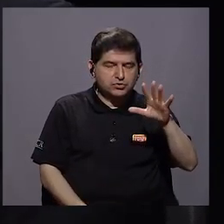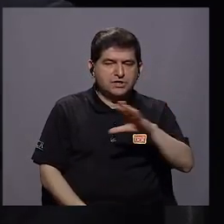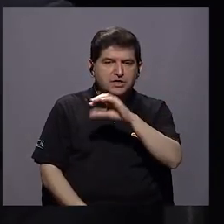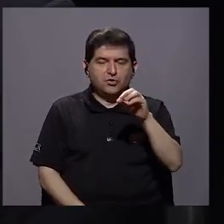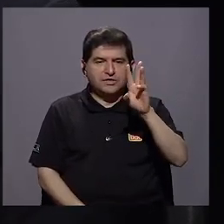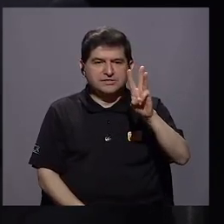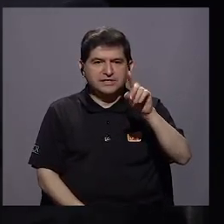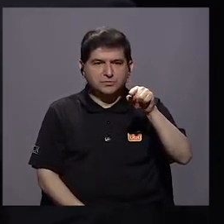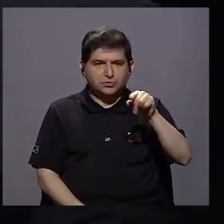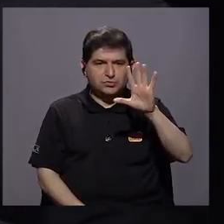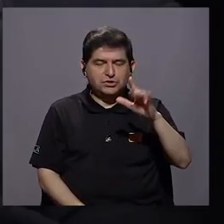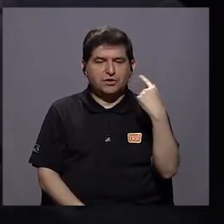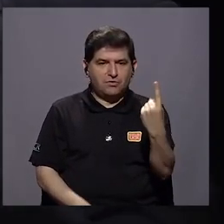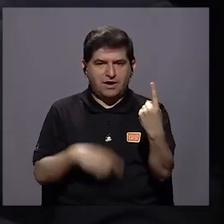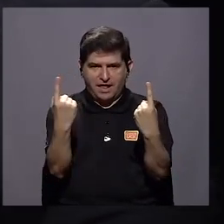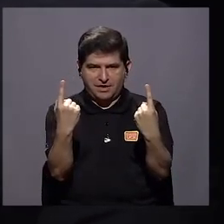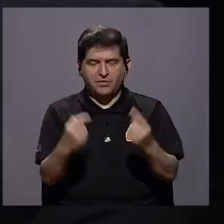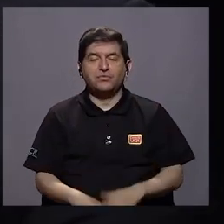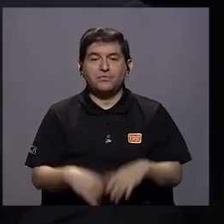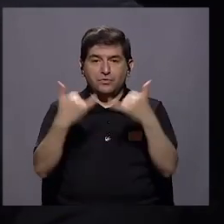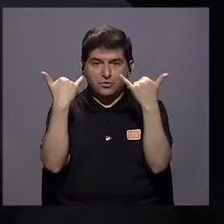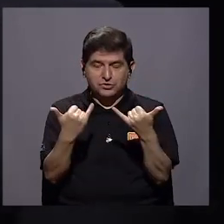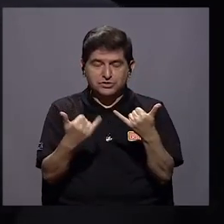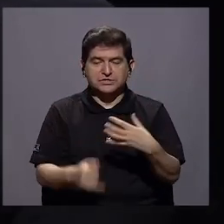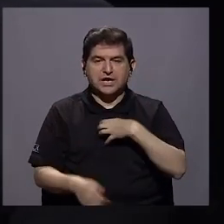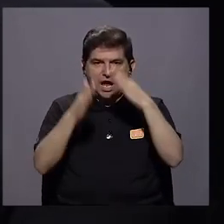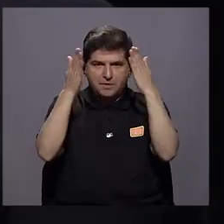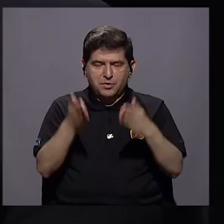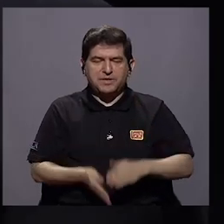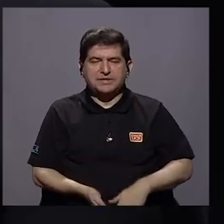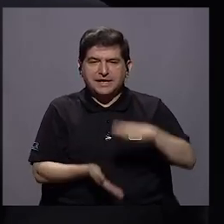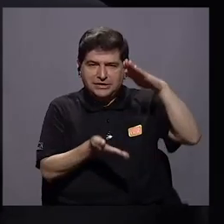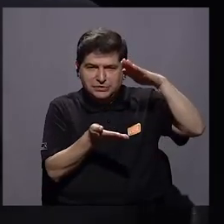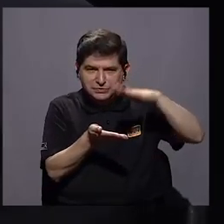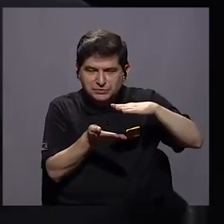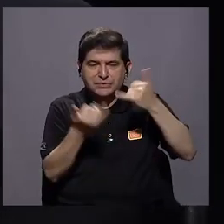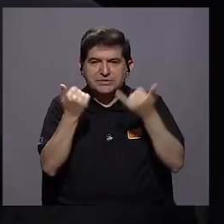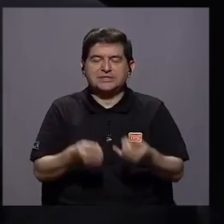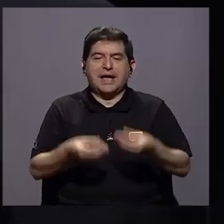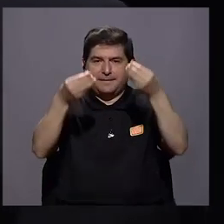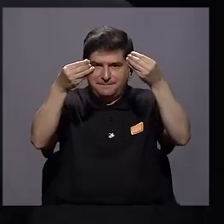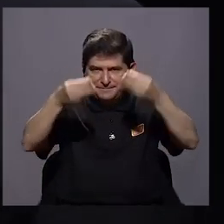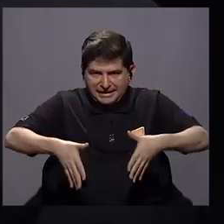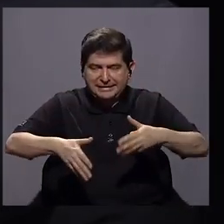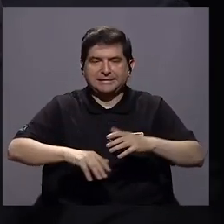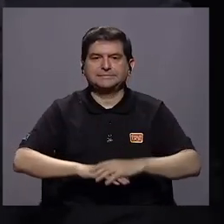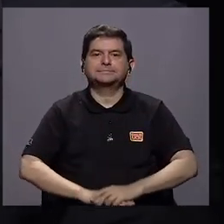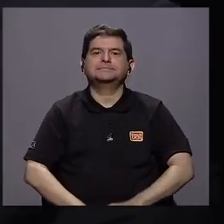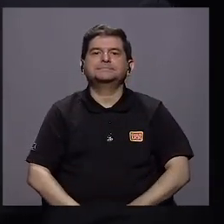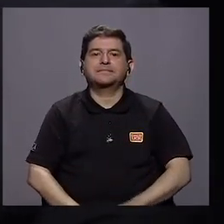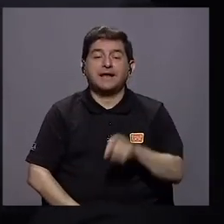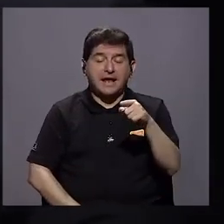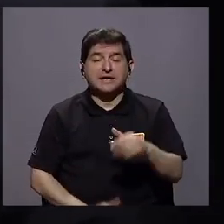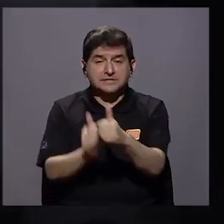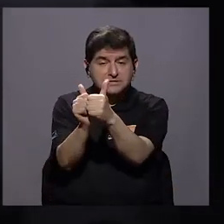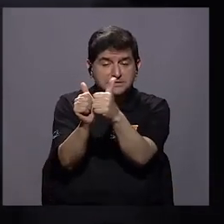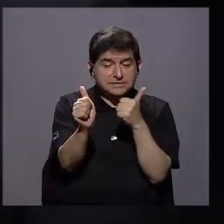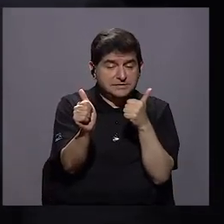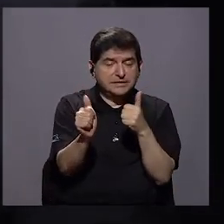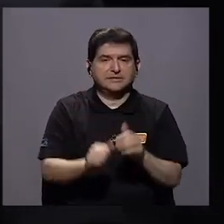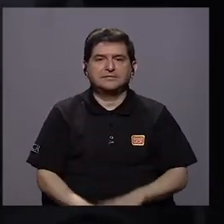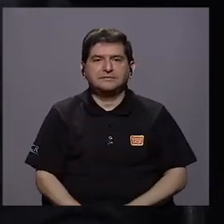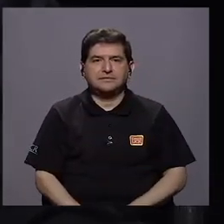6.5, 6.5. Ya los propietarios perdieron un poco, las familias que viven de los alquileres ya perdieron un poco. Esta recesión